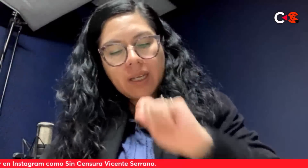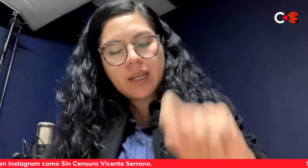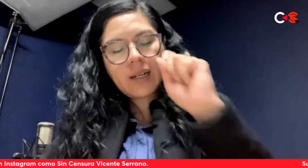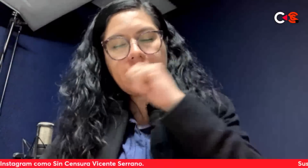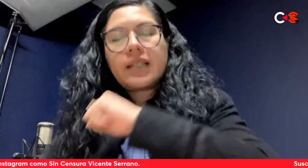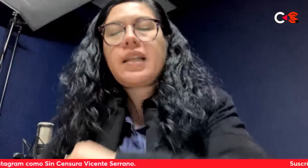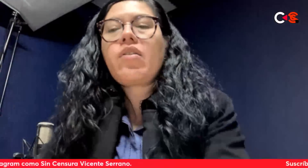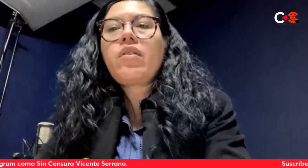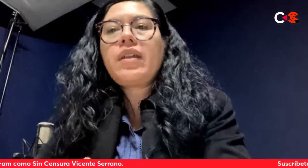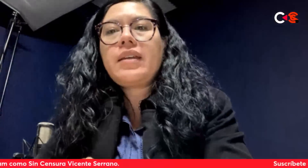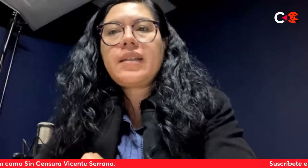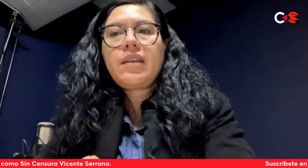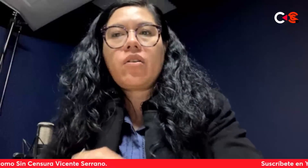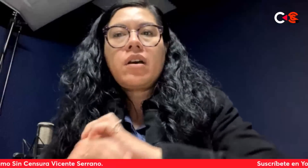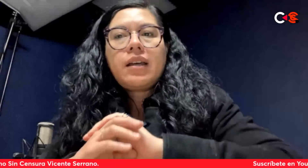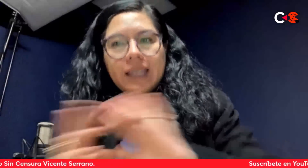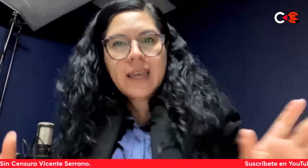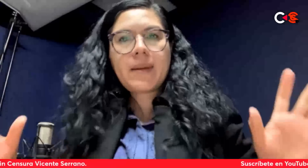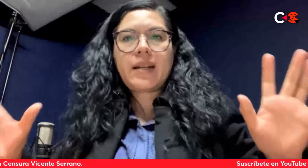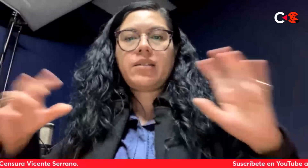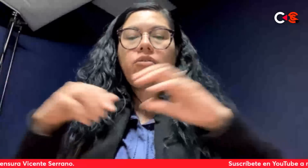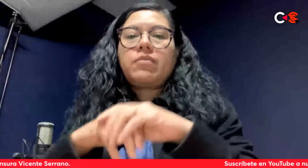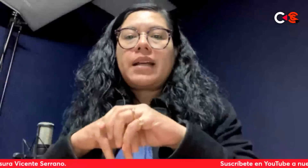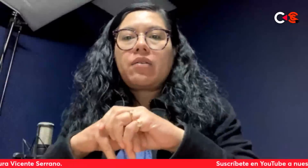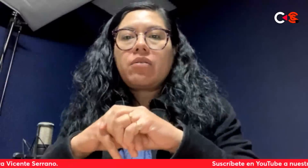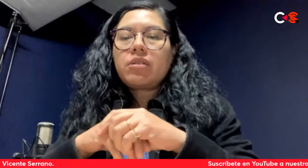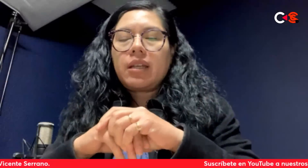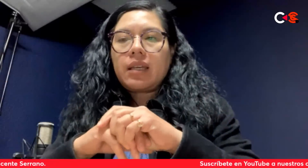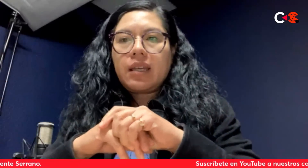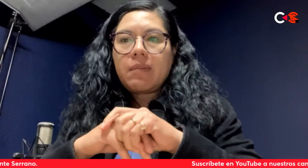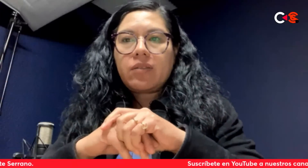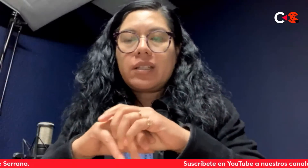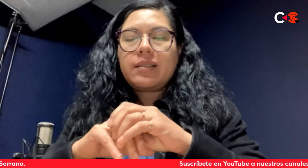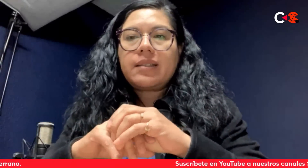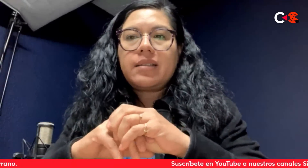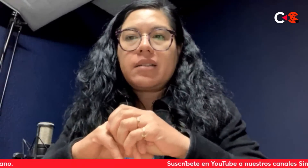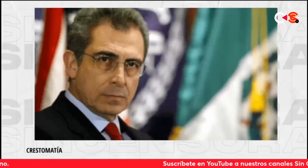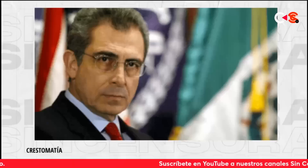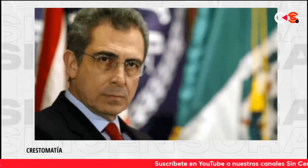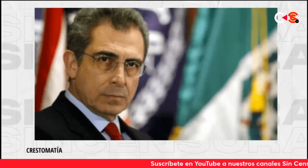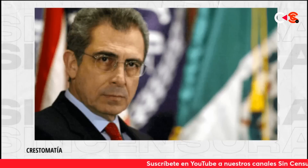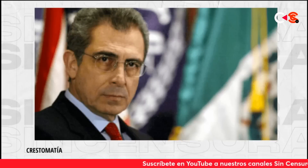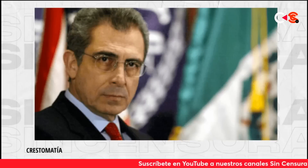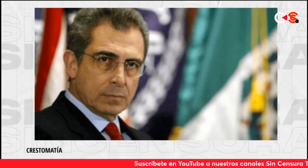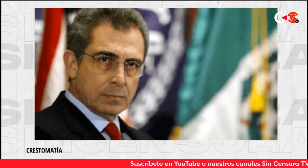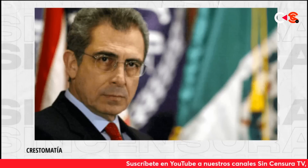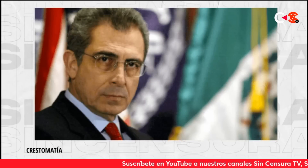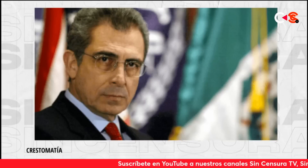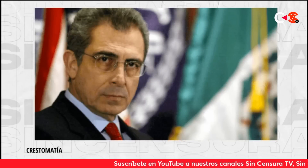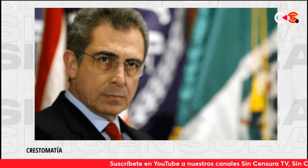Empezandito el sexenio de Zedillo, quiebran estos bancos, quiebran todas estas instituciones,